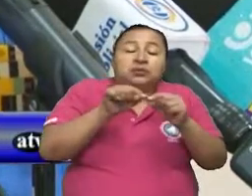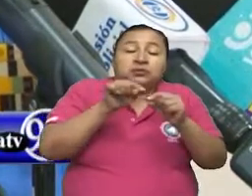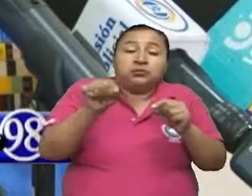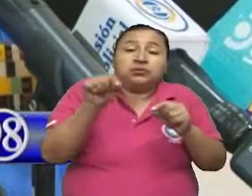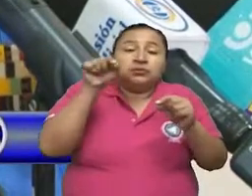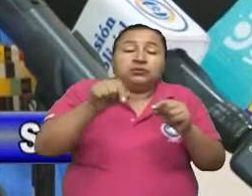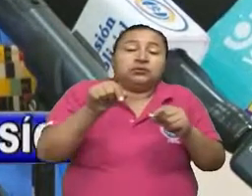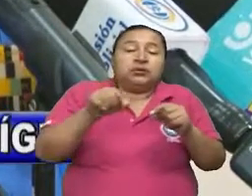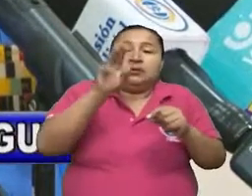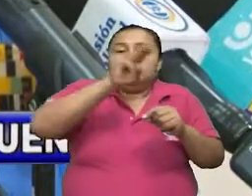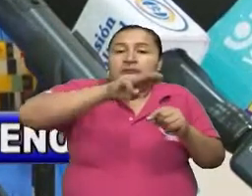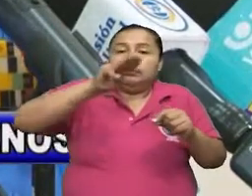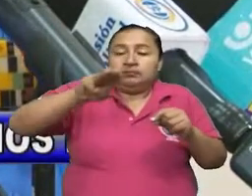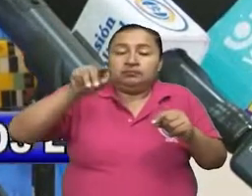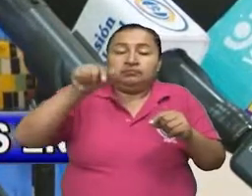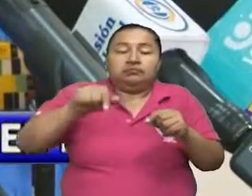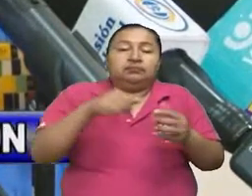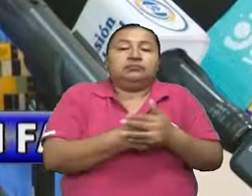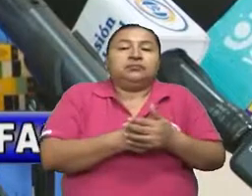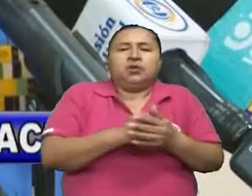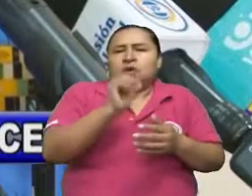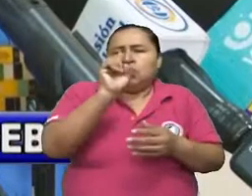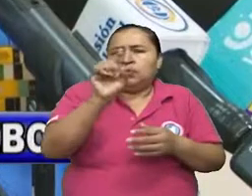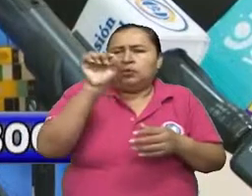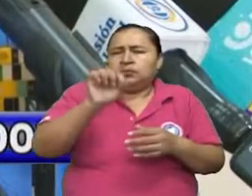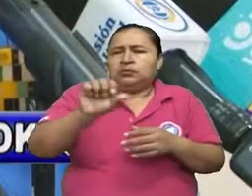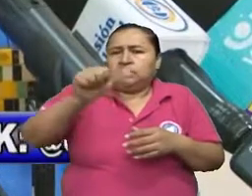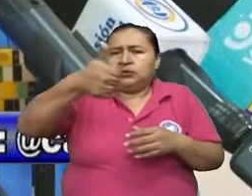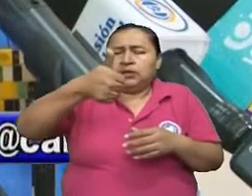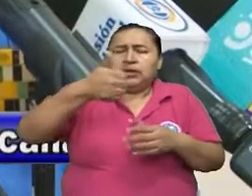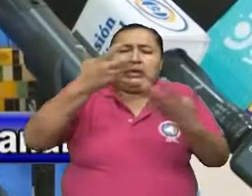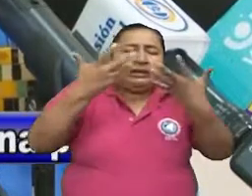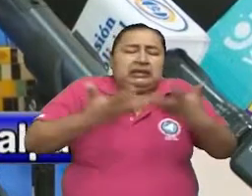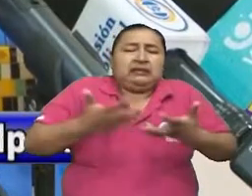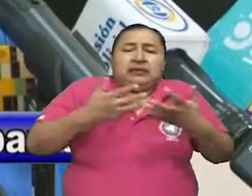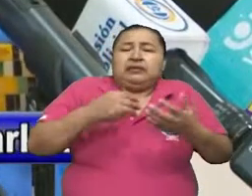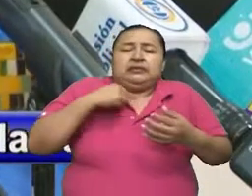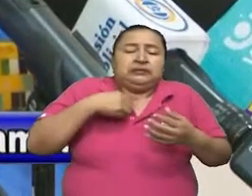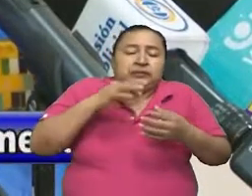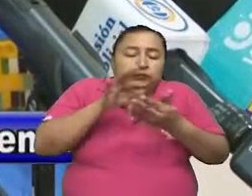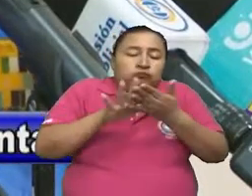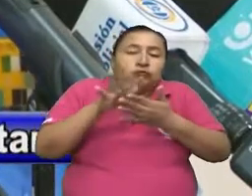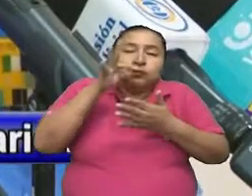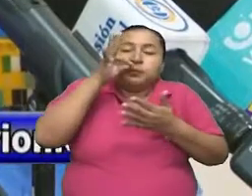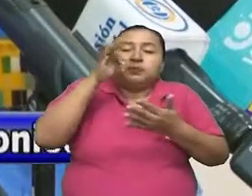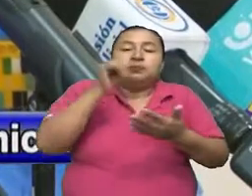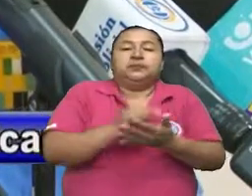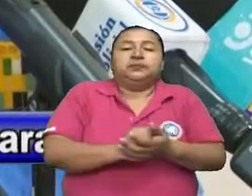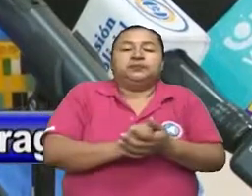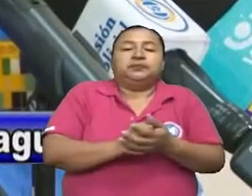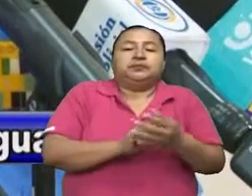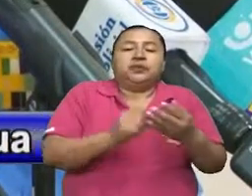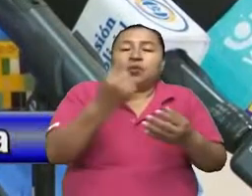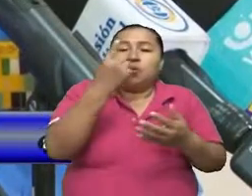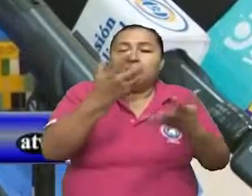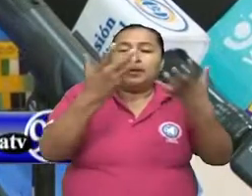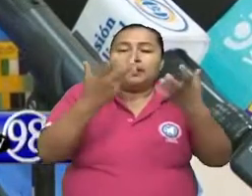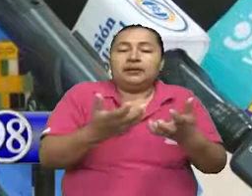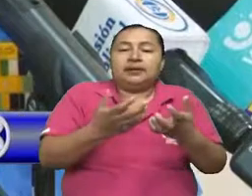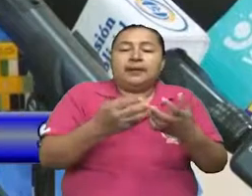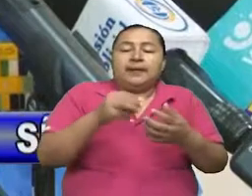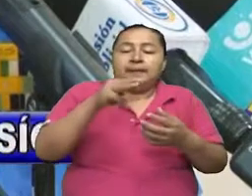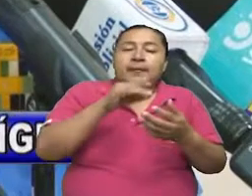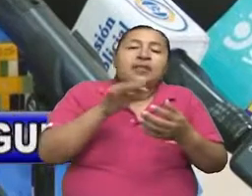de Matagalpa, 1.6 libras de marihuana. Una libra de